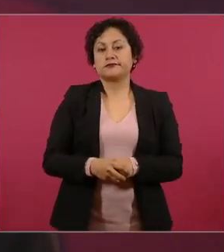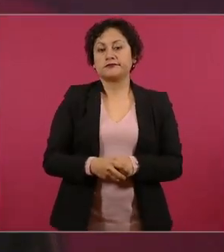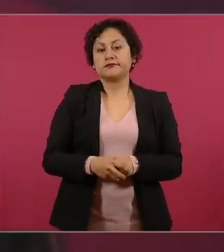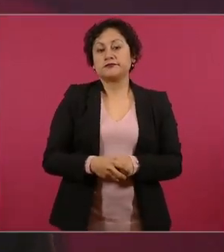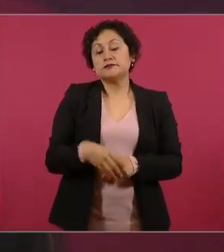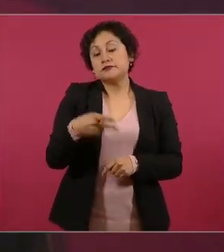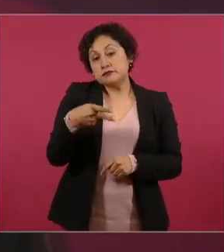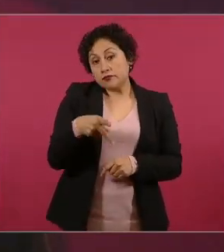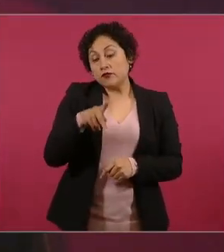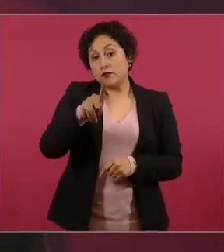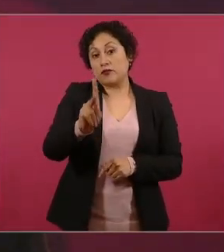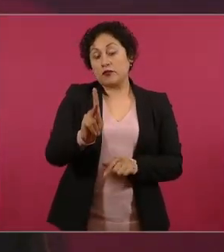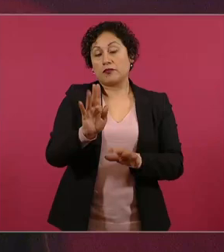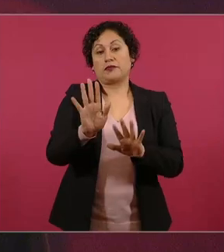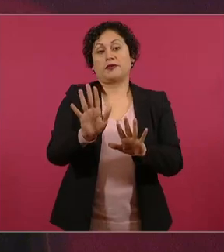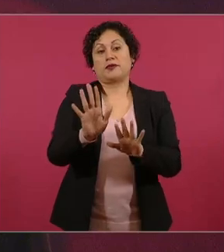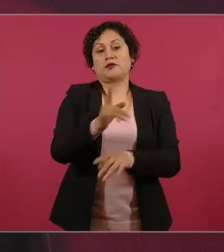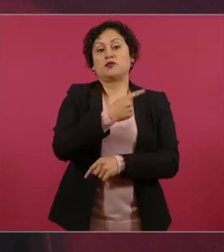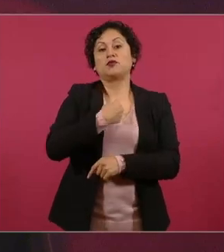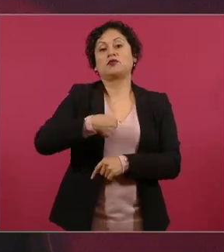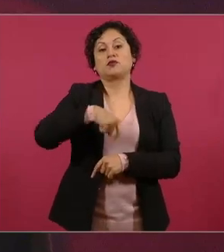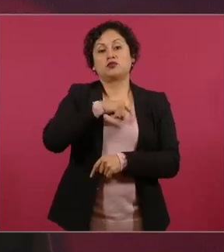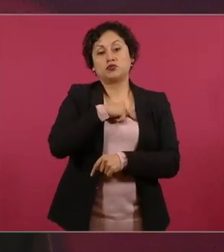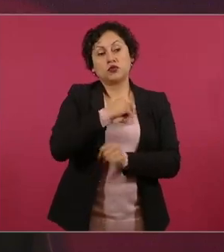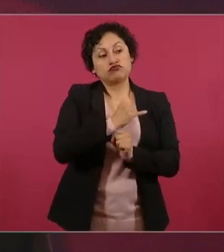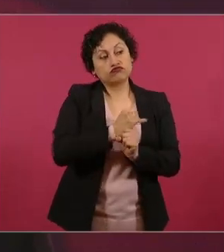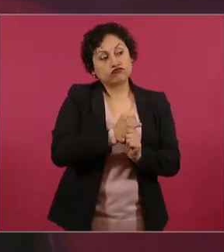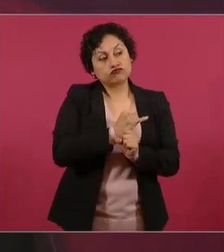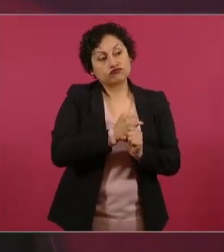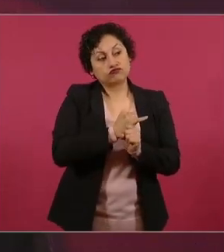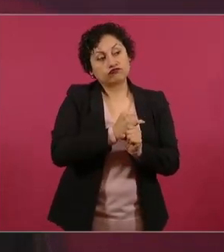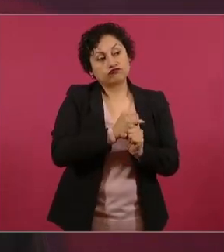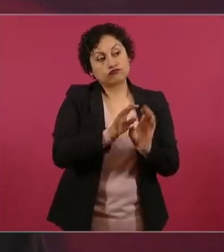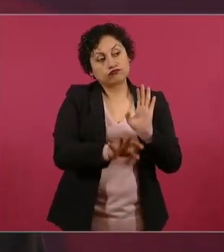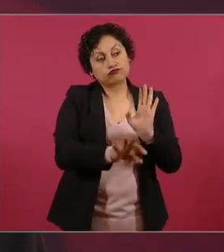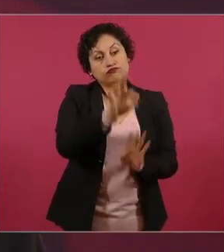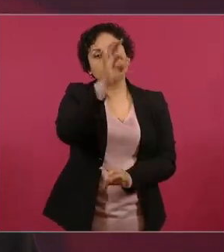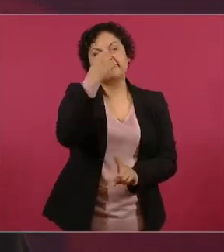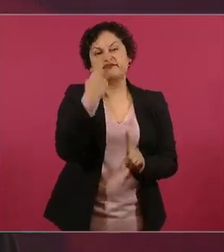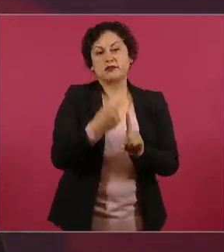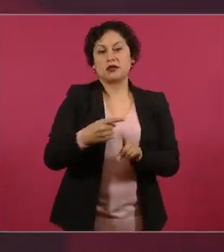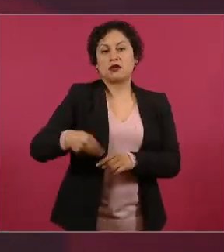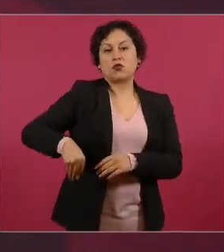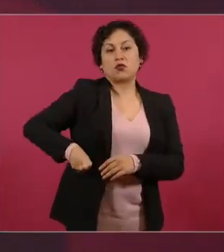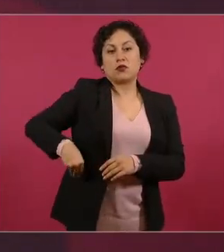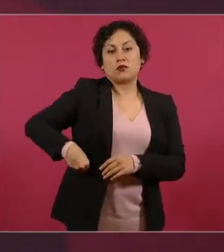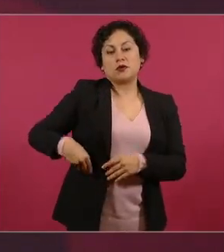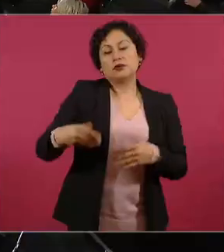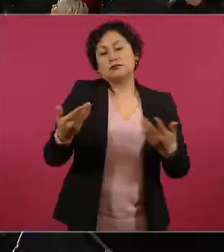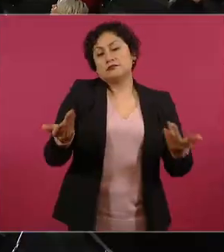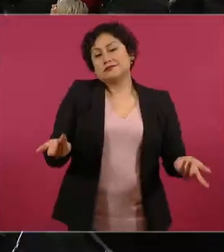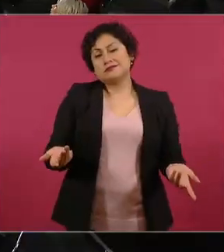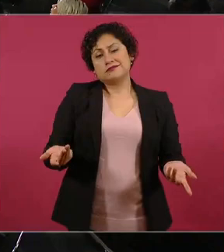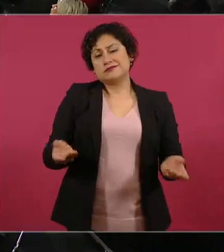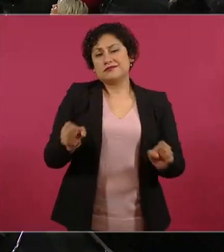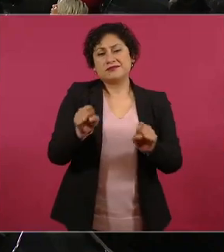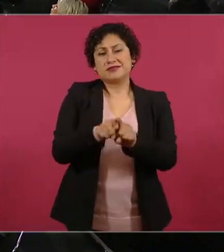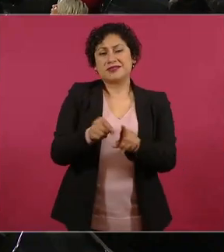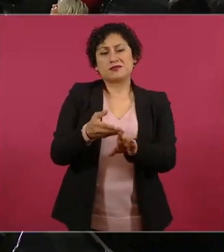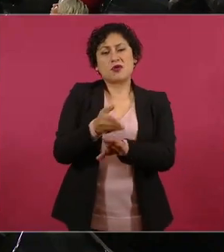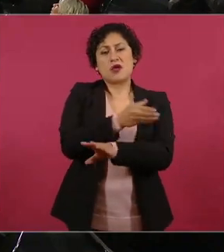pero sí vamos a aclarar quiénes hicieron esto. Pues son los mismos estos de Guacamaya